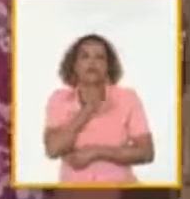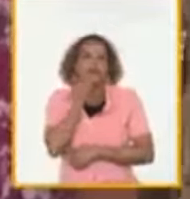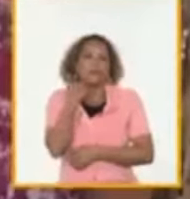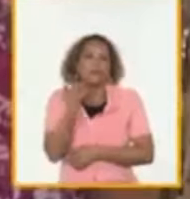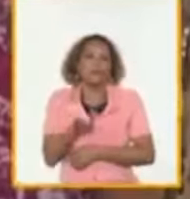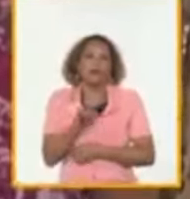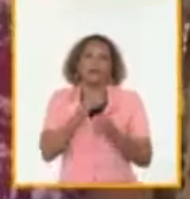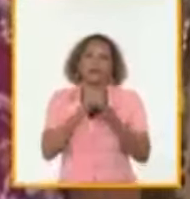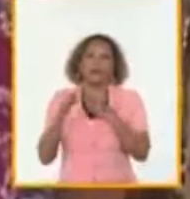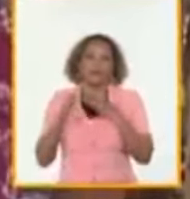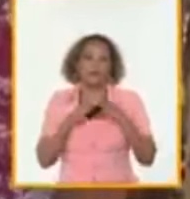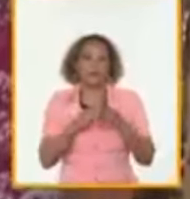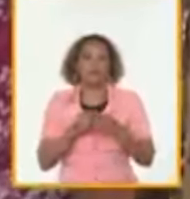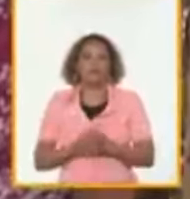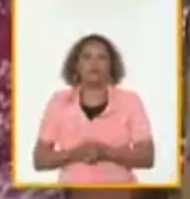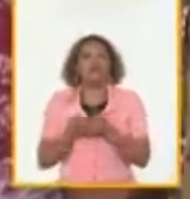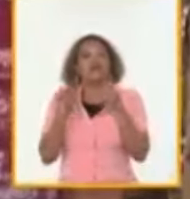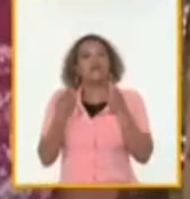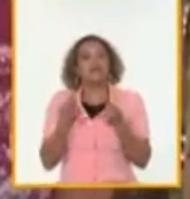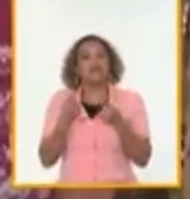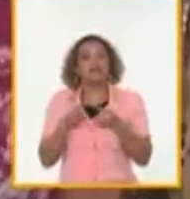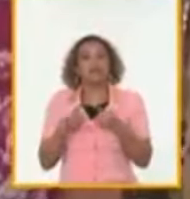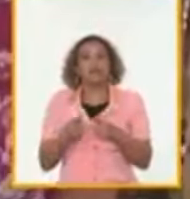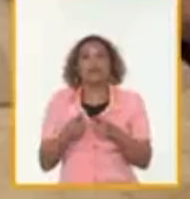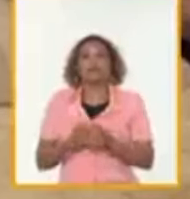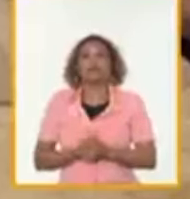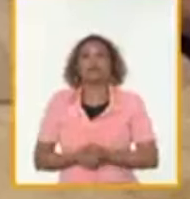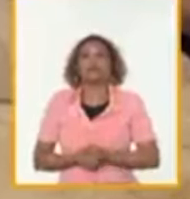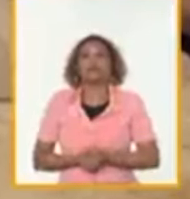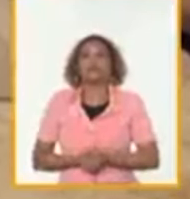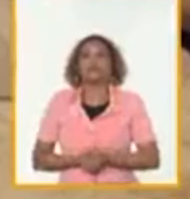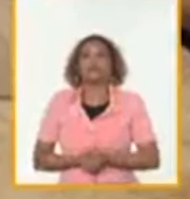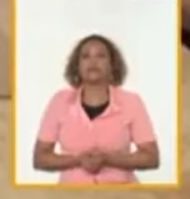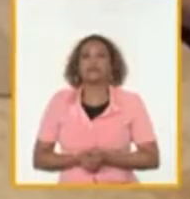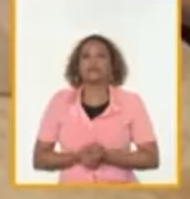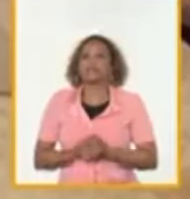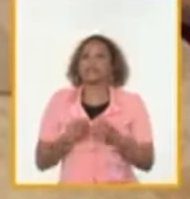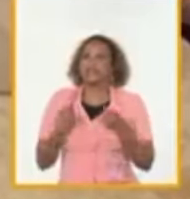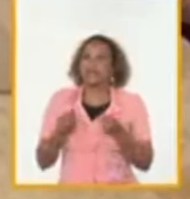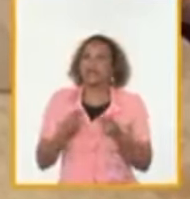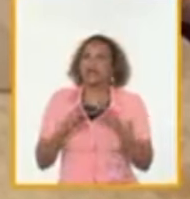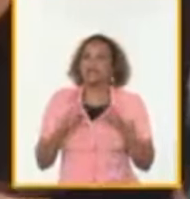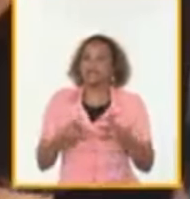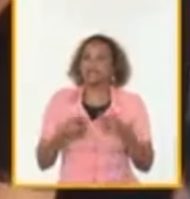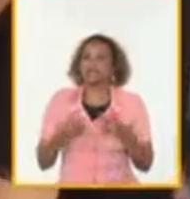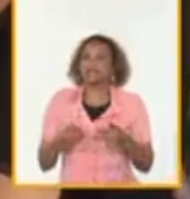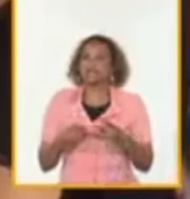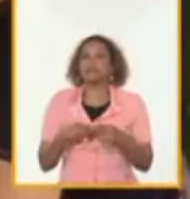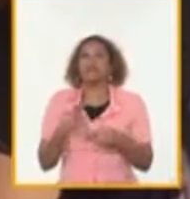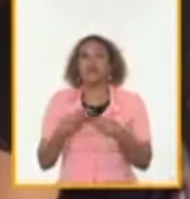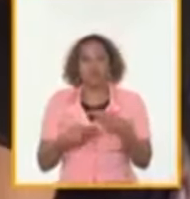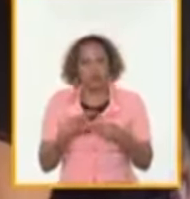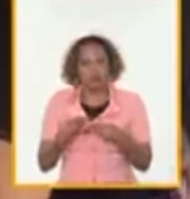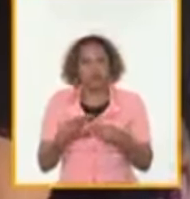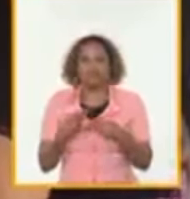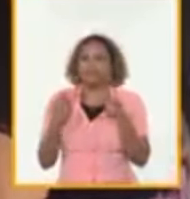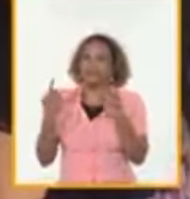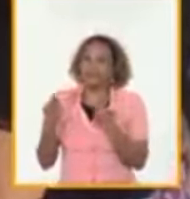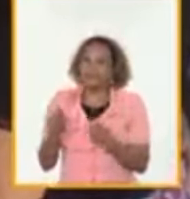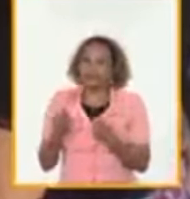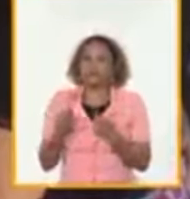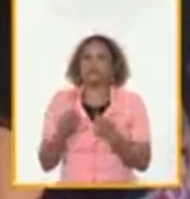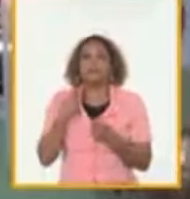la comunidad nos ha faltado también intencionar un poco más aunque se ha hecho no quiere decir que no se haya hecho que no se haya trabajado pero